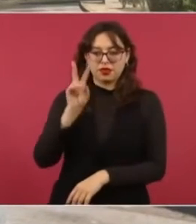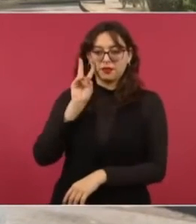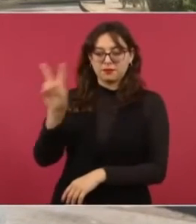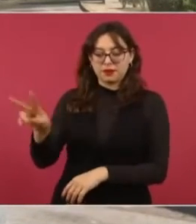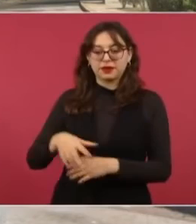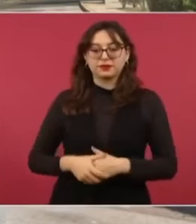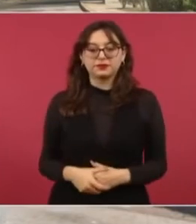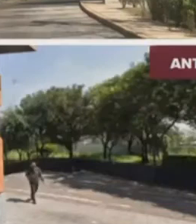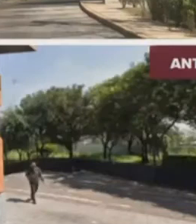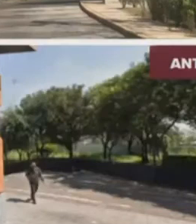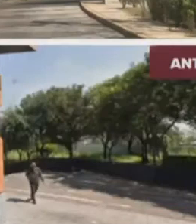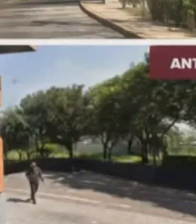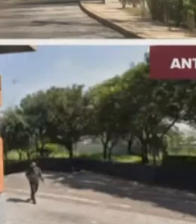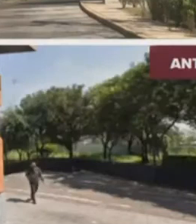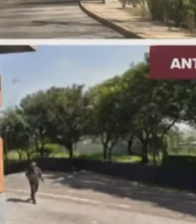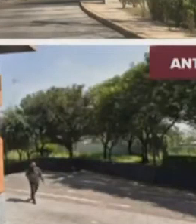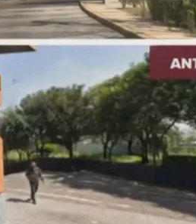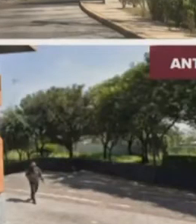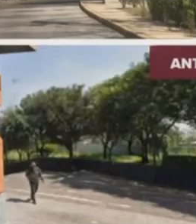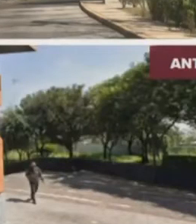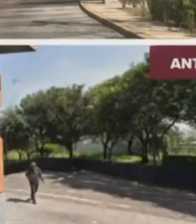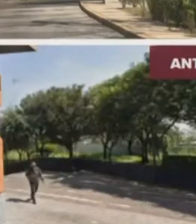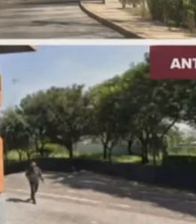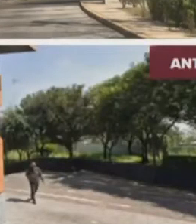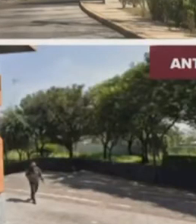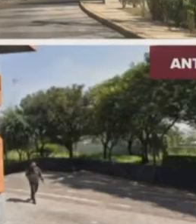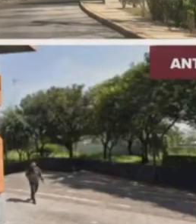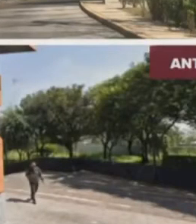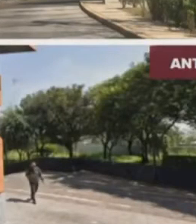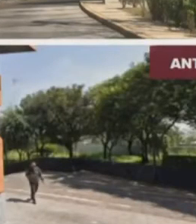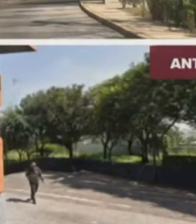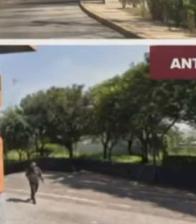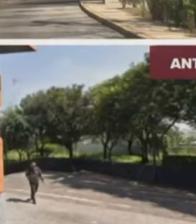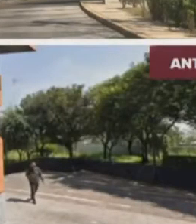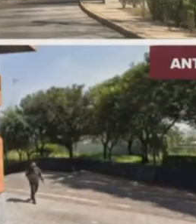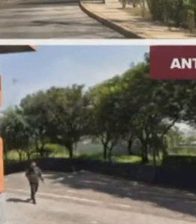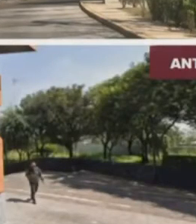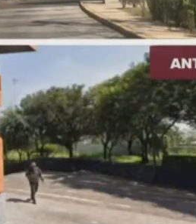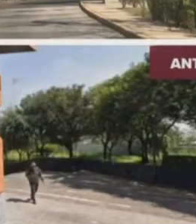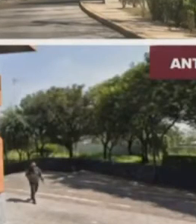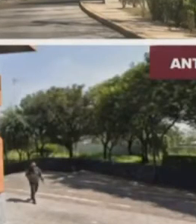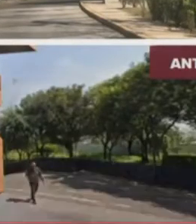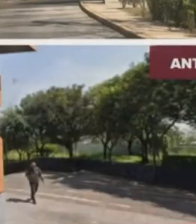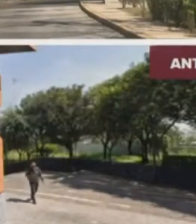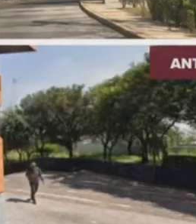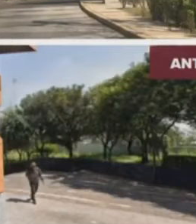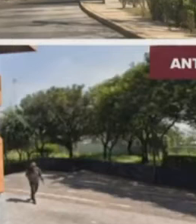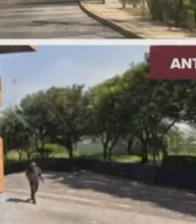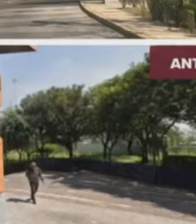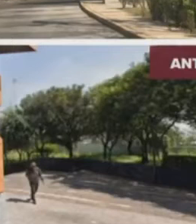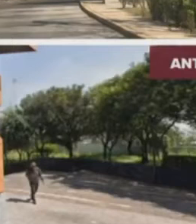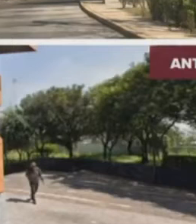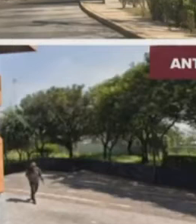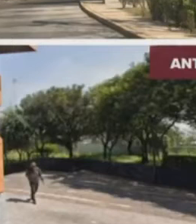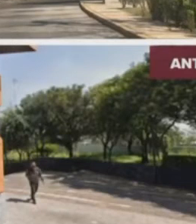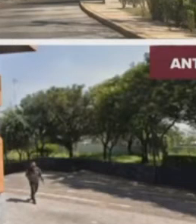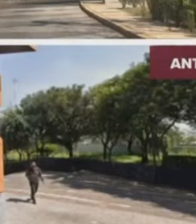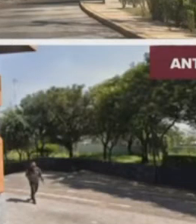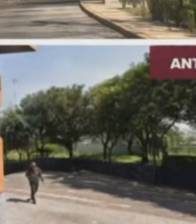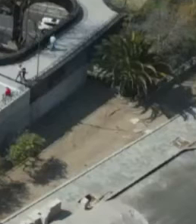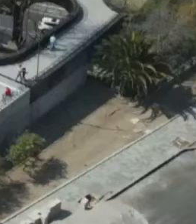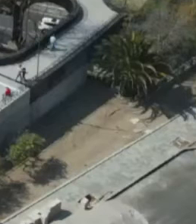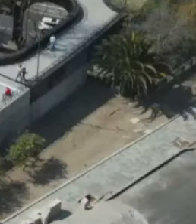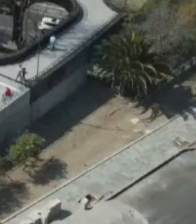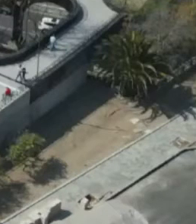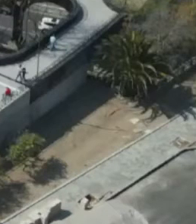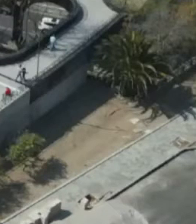rápido para que se vaya conociendo, la calzada flotante de Los Pinos, hemos rehabilitado distintos parques, va a